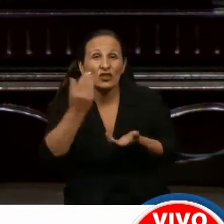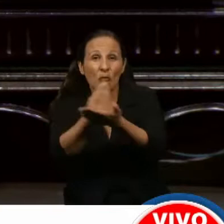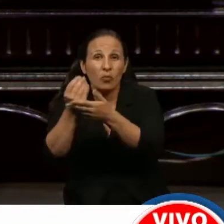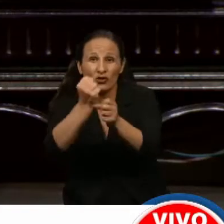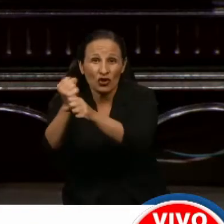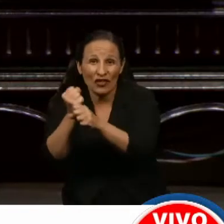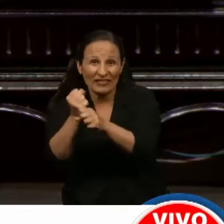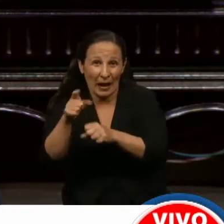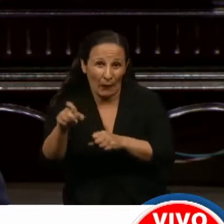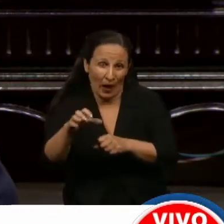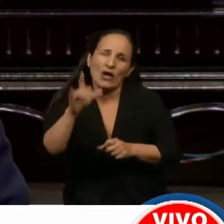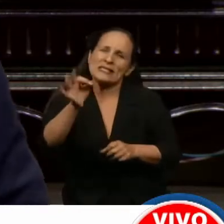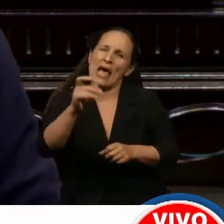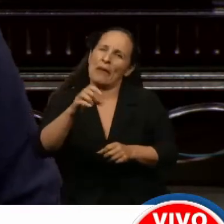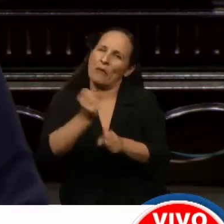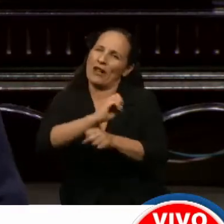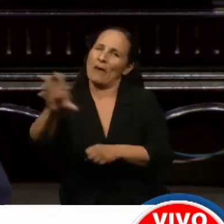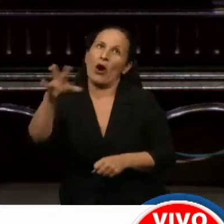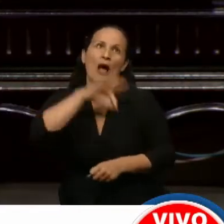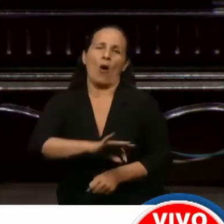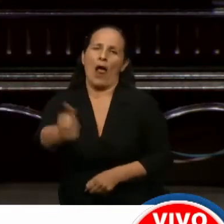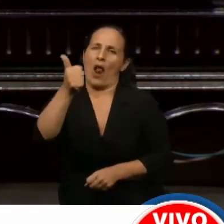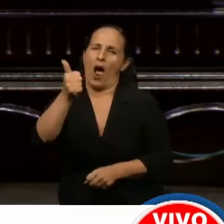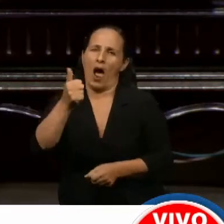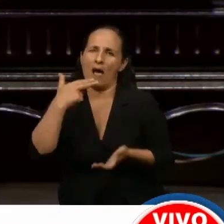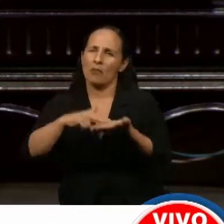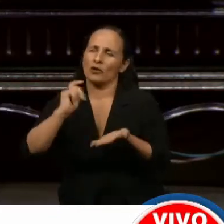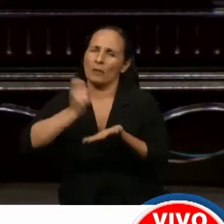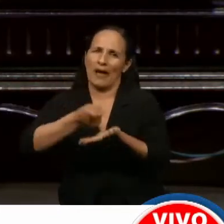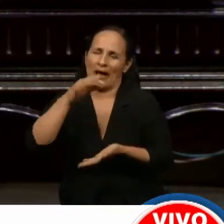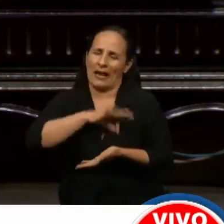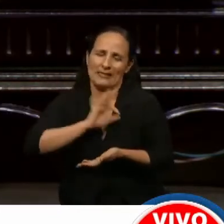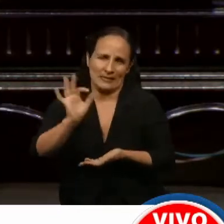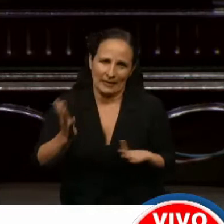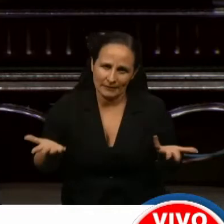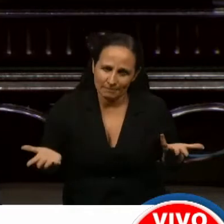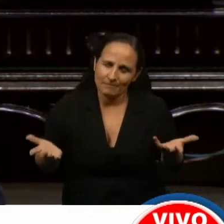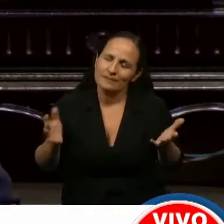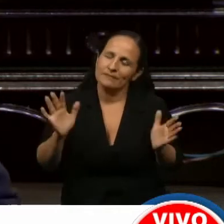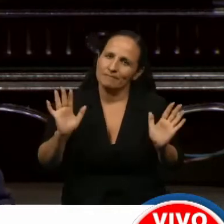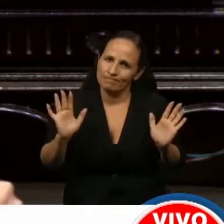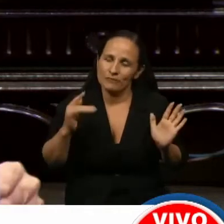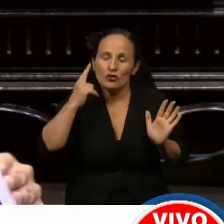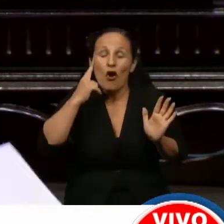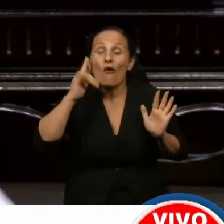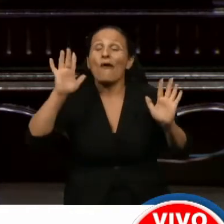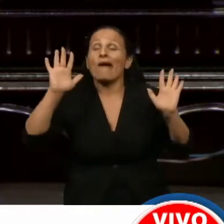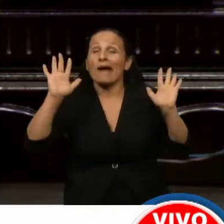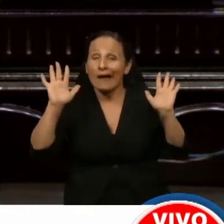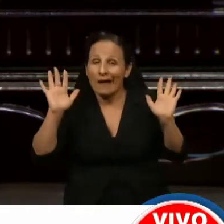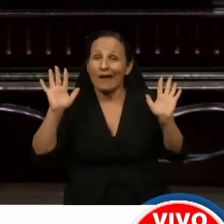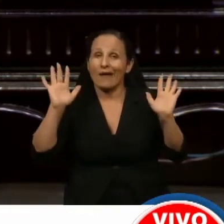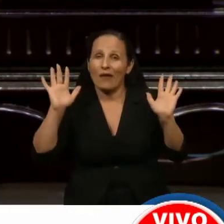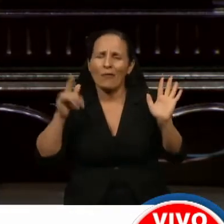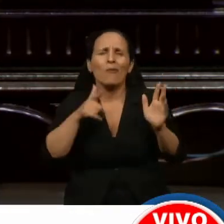mejor remunerados ni están muchas veces alcanzados por ganancias. Por eso, un poco creo que cuando hablamos de lo